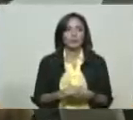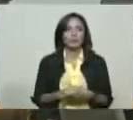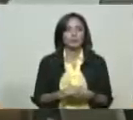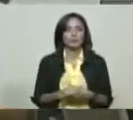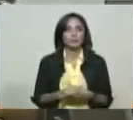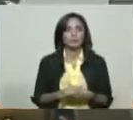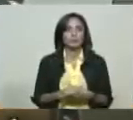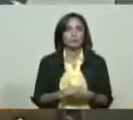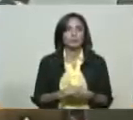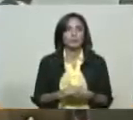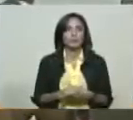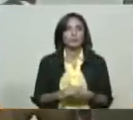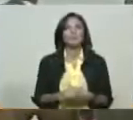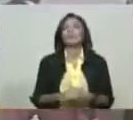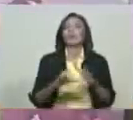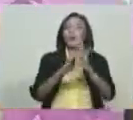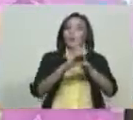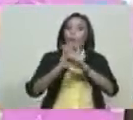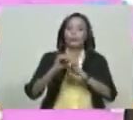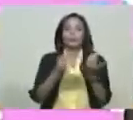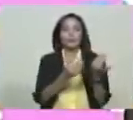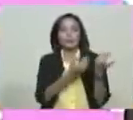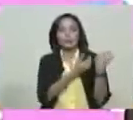La constituyente tiene varias tareas.